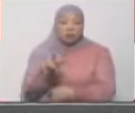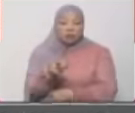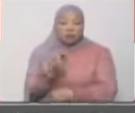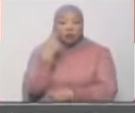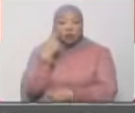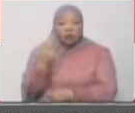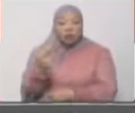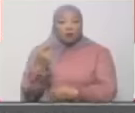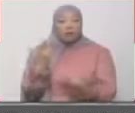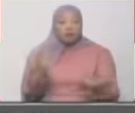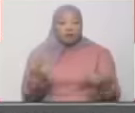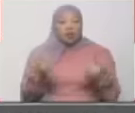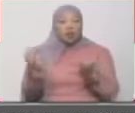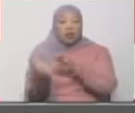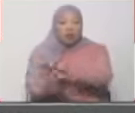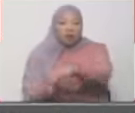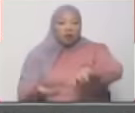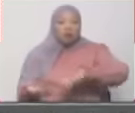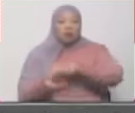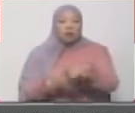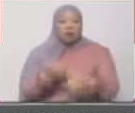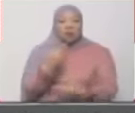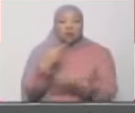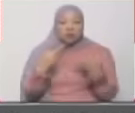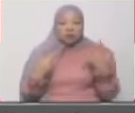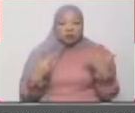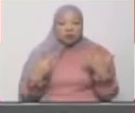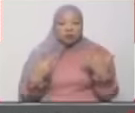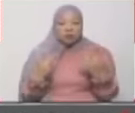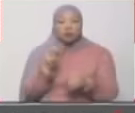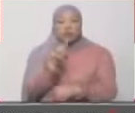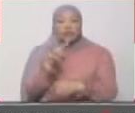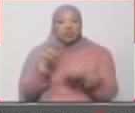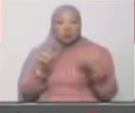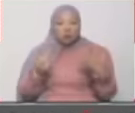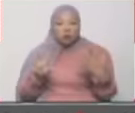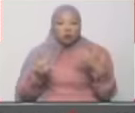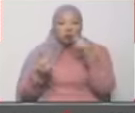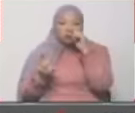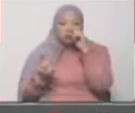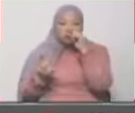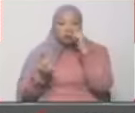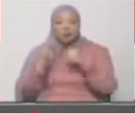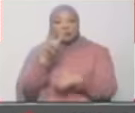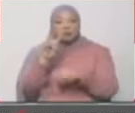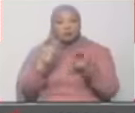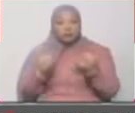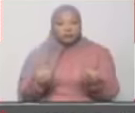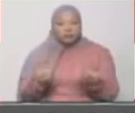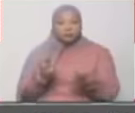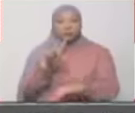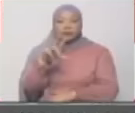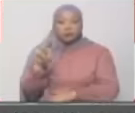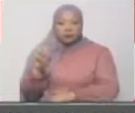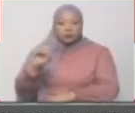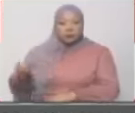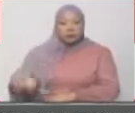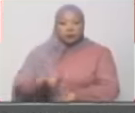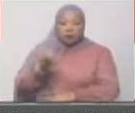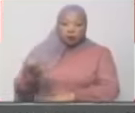¿verdad? El 27, el 28, el 29, el 30 de